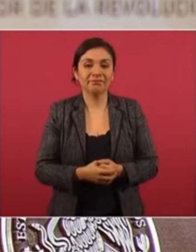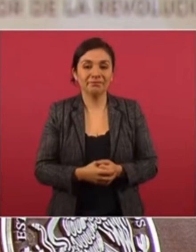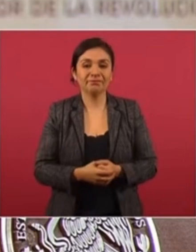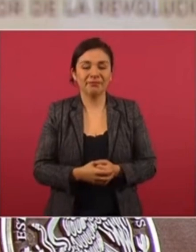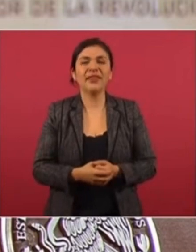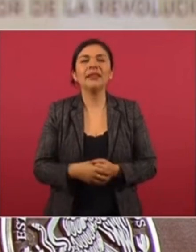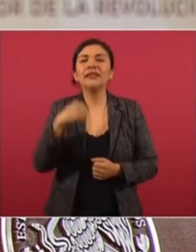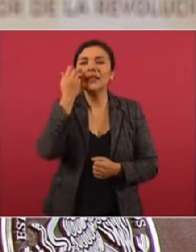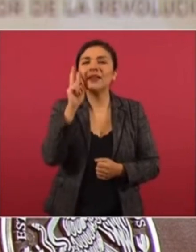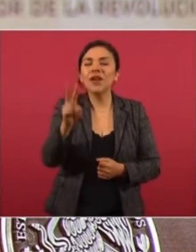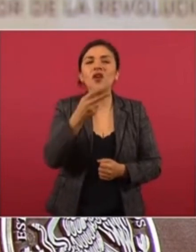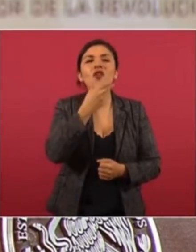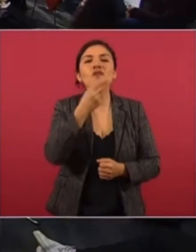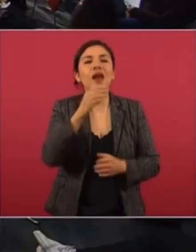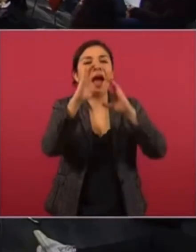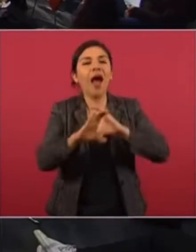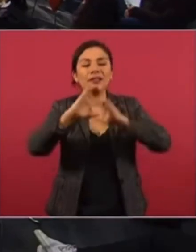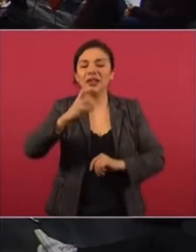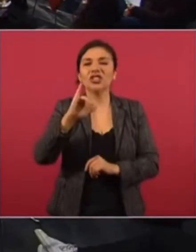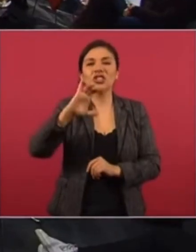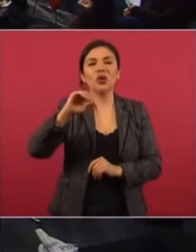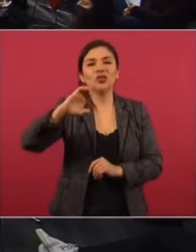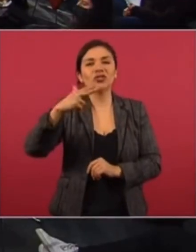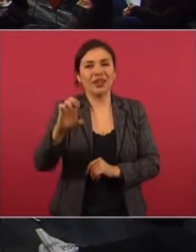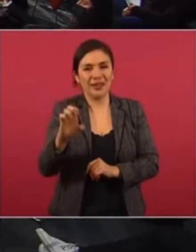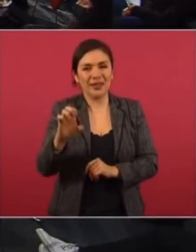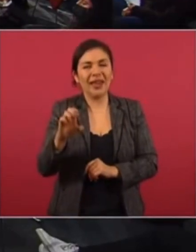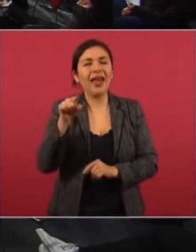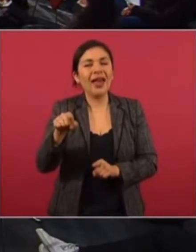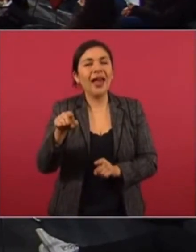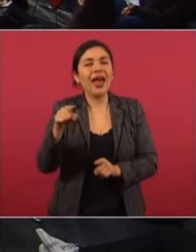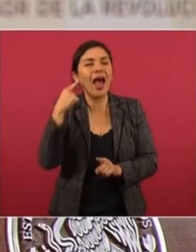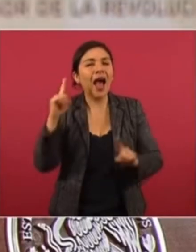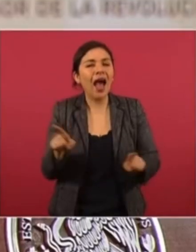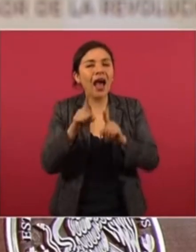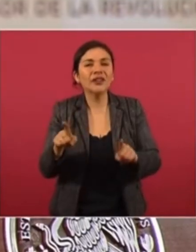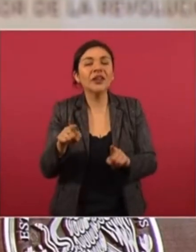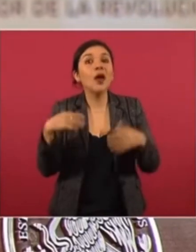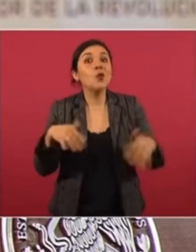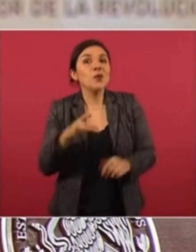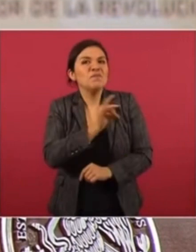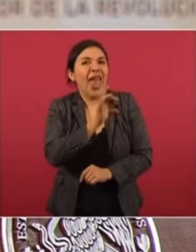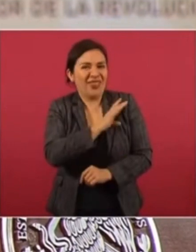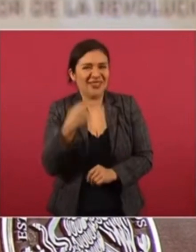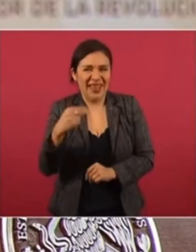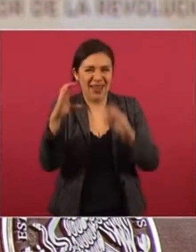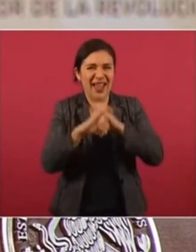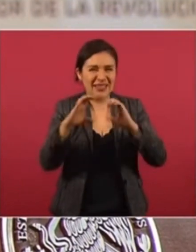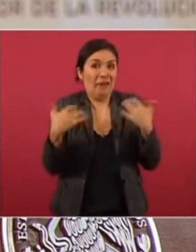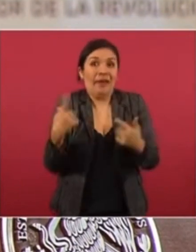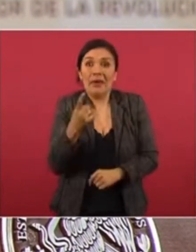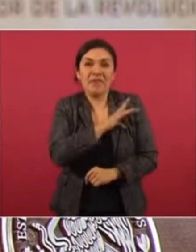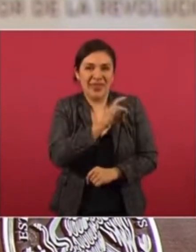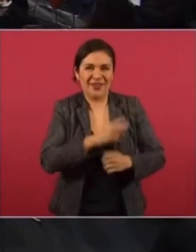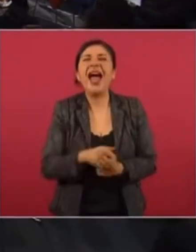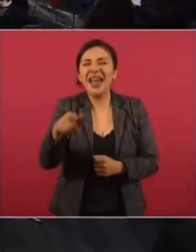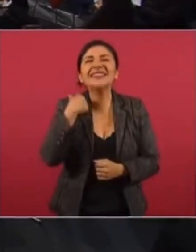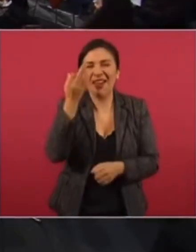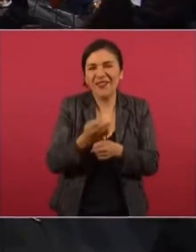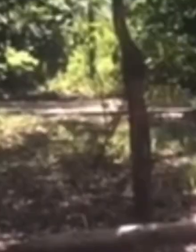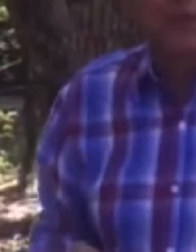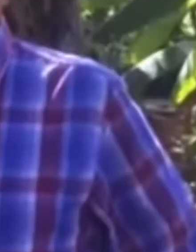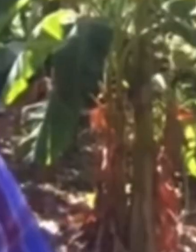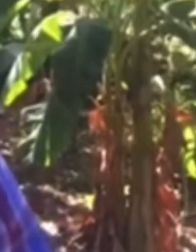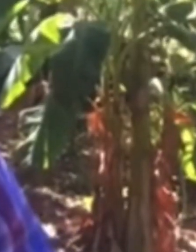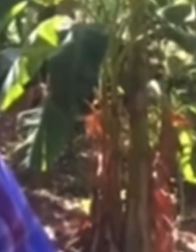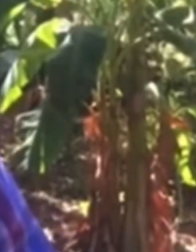A ver si consigues a mi paisano Chicoche y ponemos esa de ¡uy, qué miedo! A ver, pon la barra de una vez, si